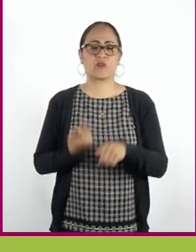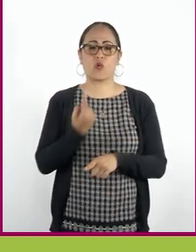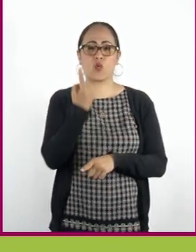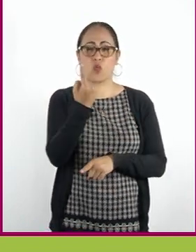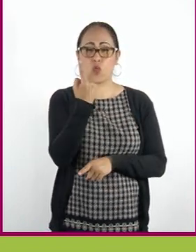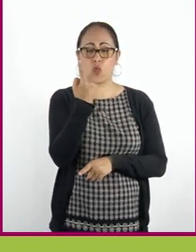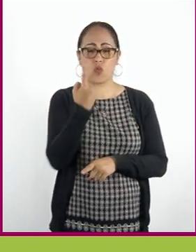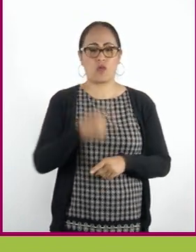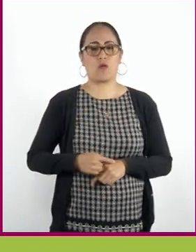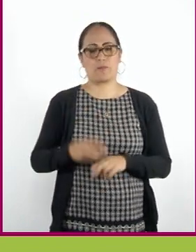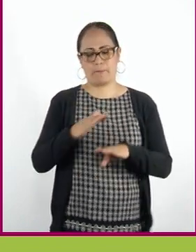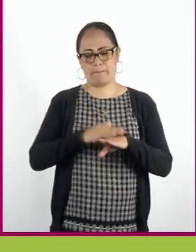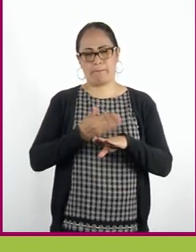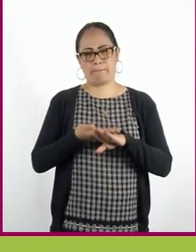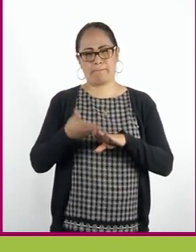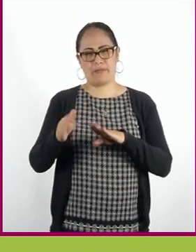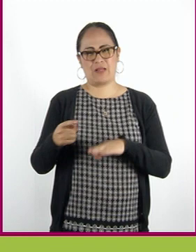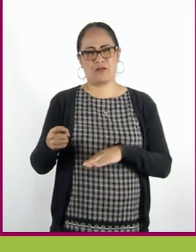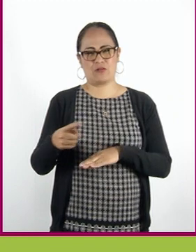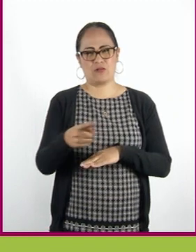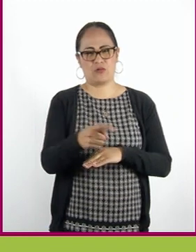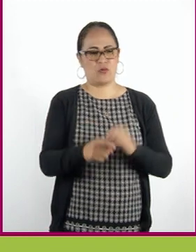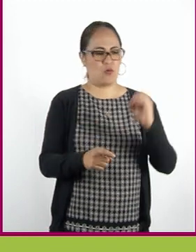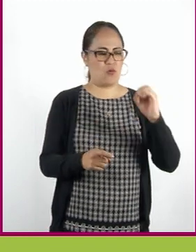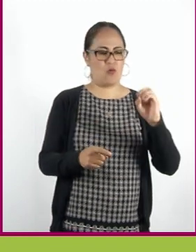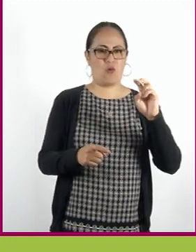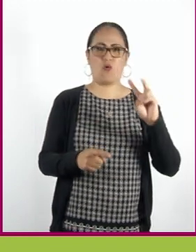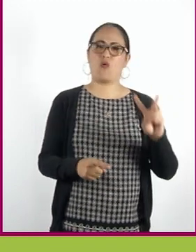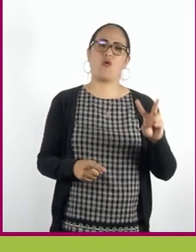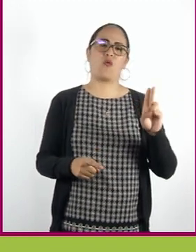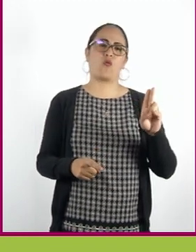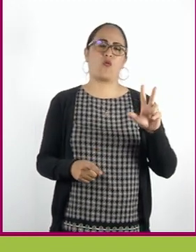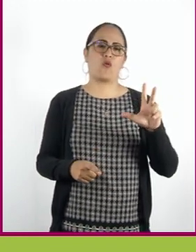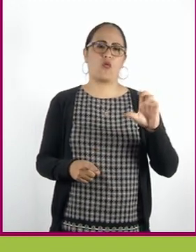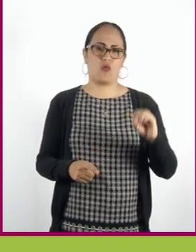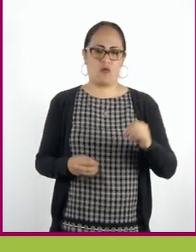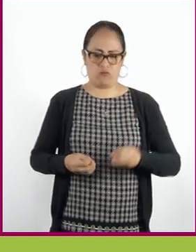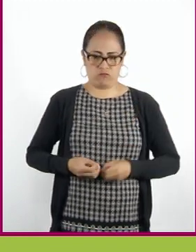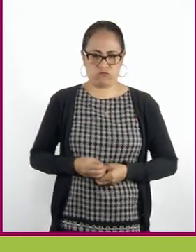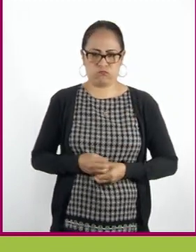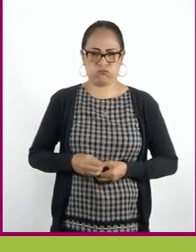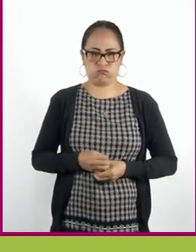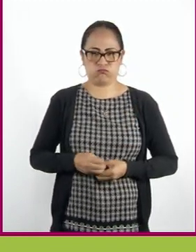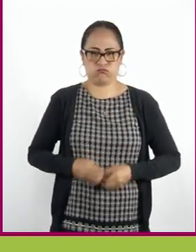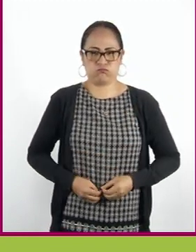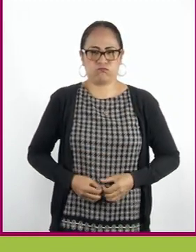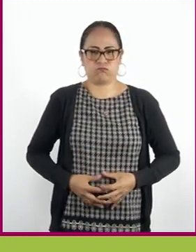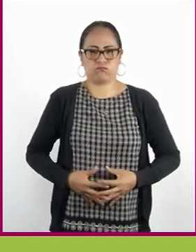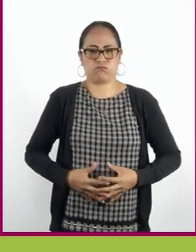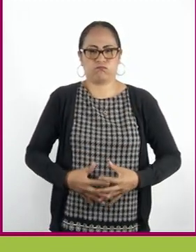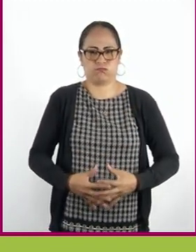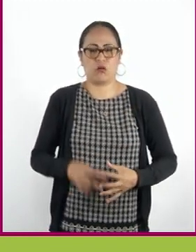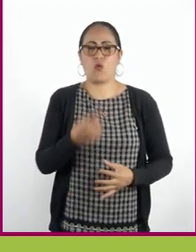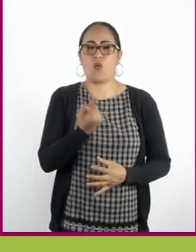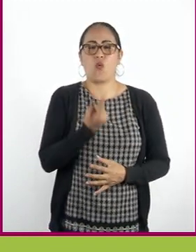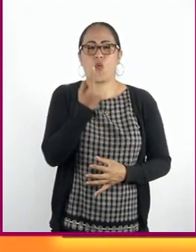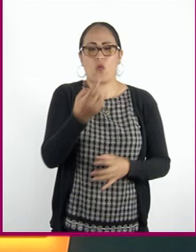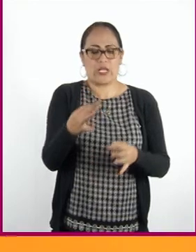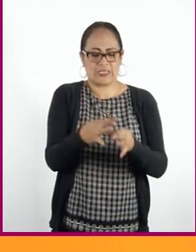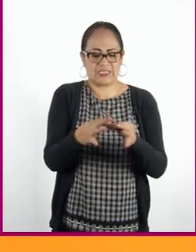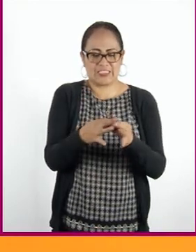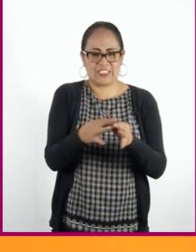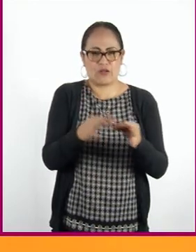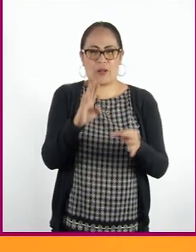combinará con el de un óvulo para formar un huevo o cigoto que representará la primera célula del nuevo